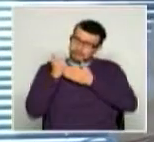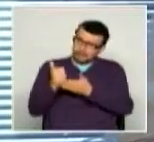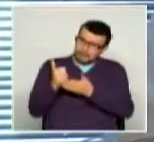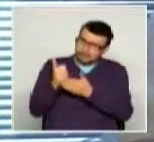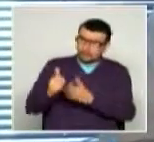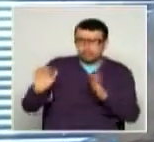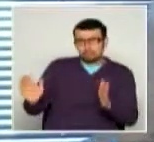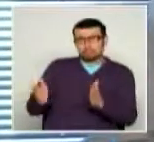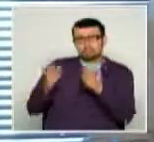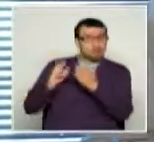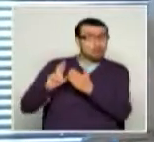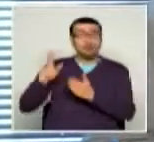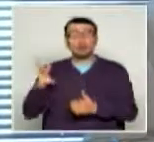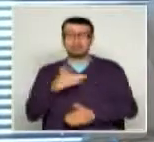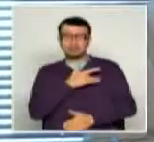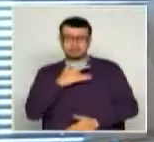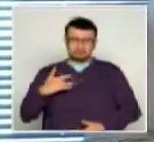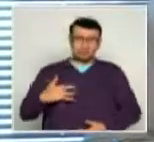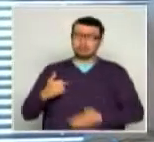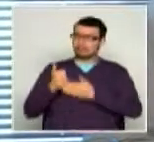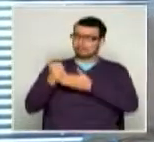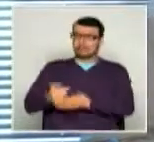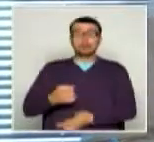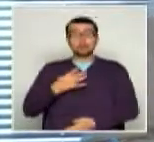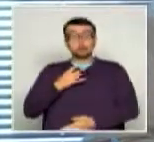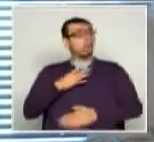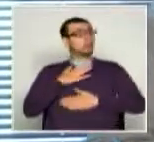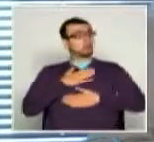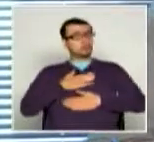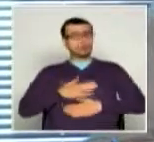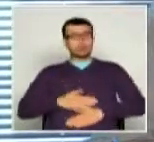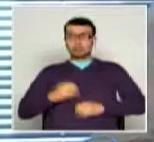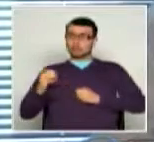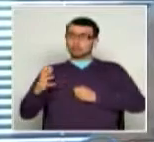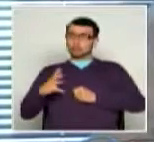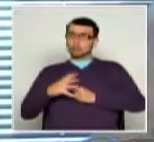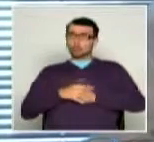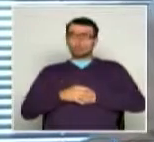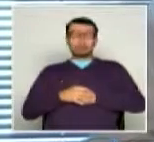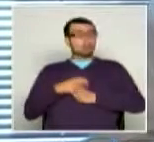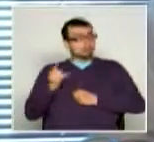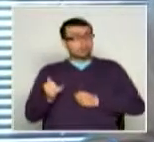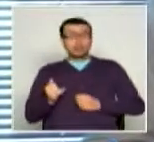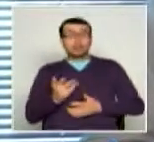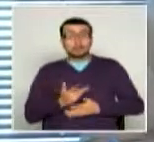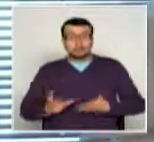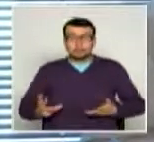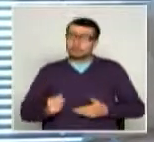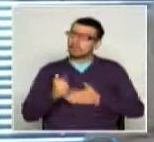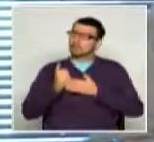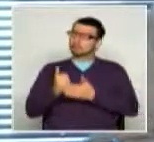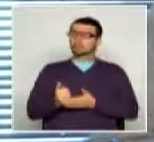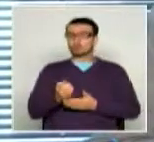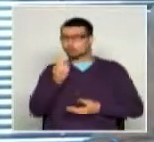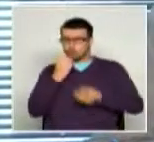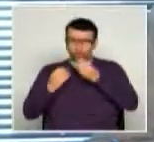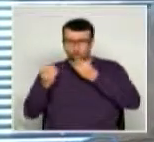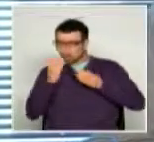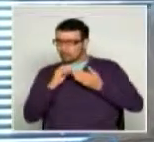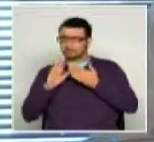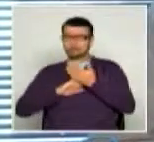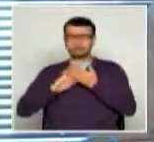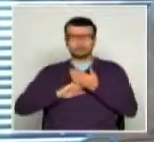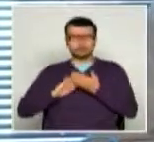realizamos, donde podemos manejar su dolor, podemos manejar su inflamación, podemos manejar su alimentación,